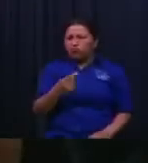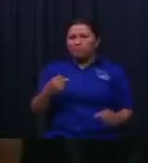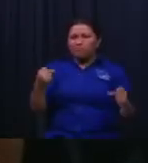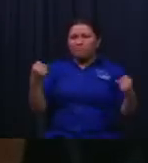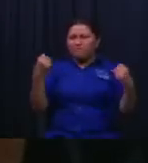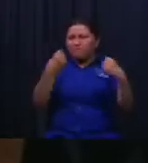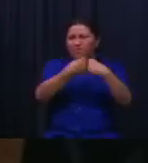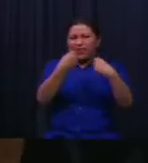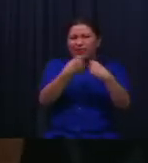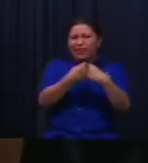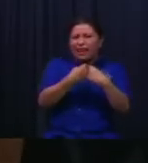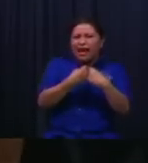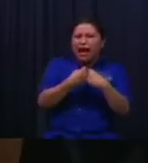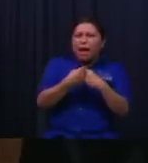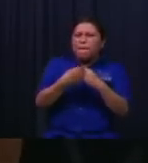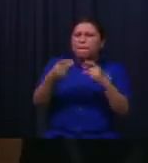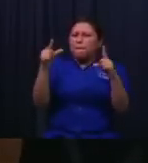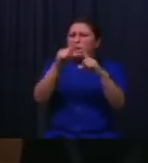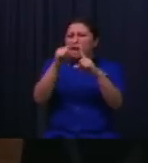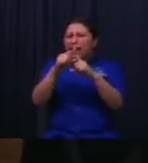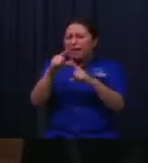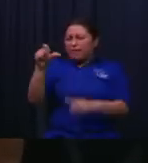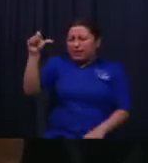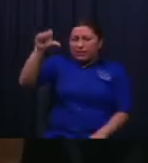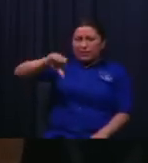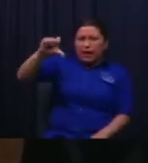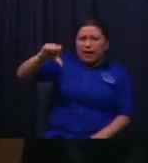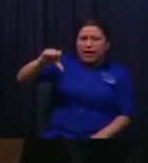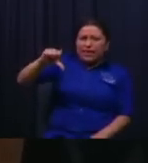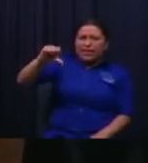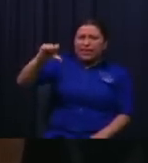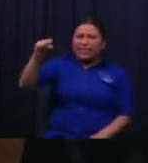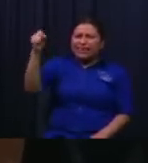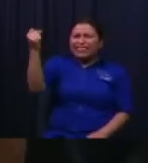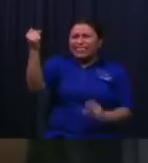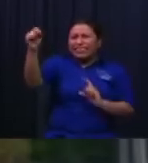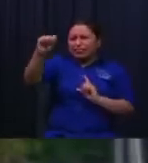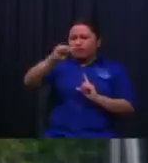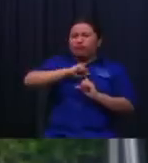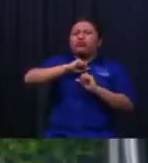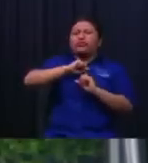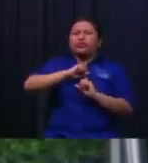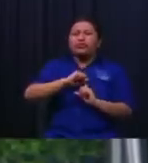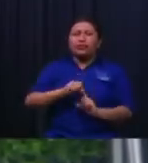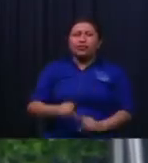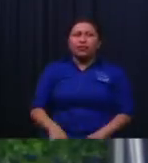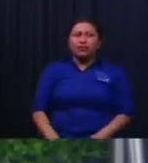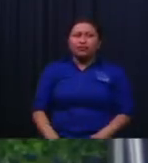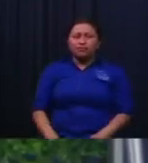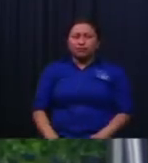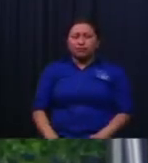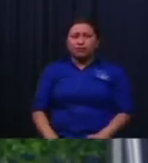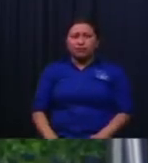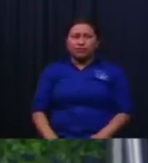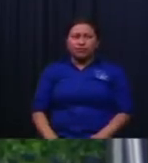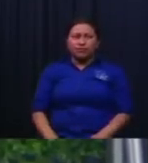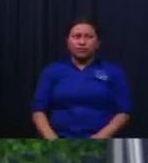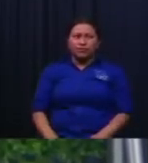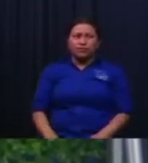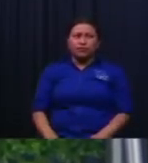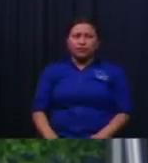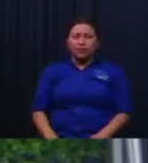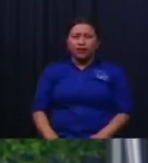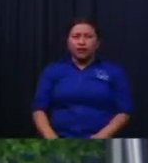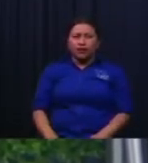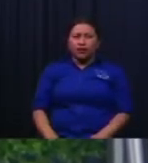vive. Siempre a ustedes no le han dicho, ales hermano, solo con el ceño fruncido vive, solo haciendo así.